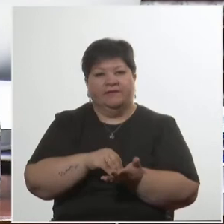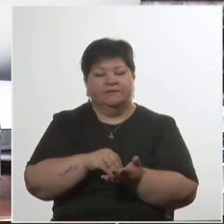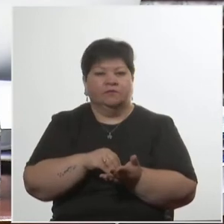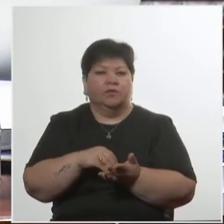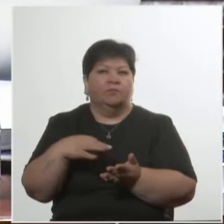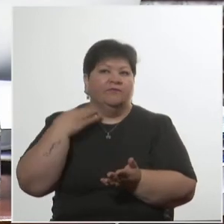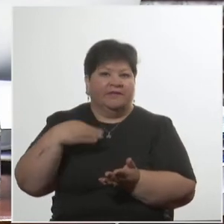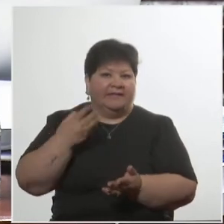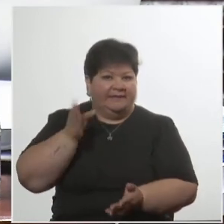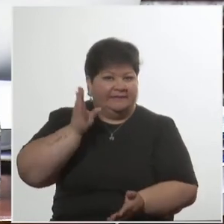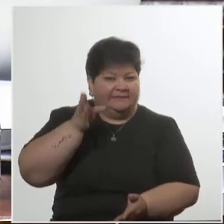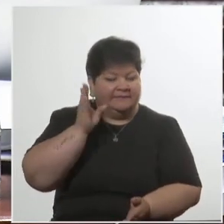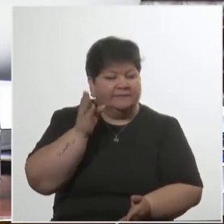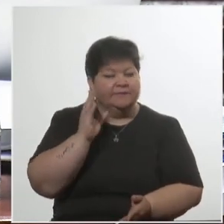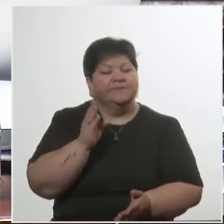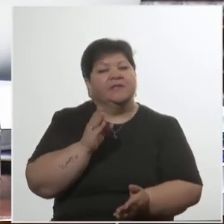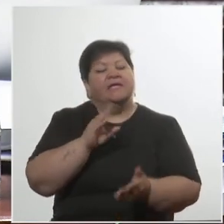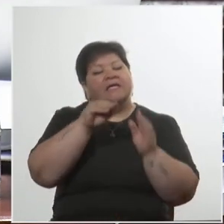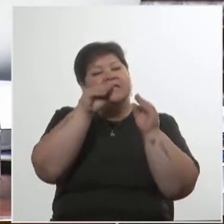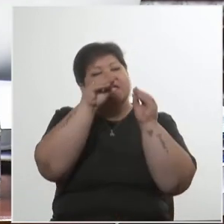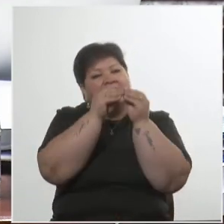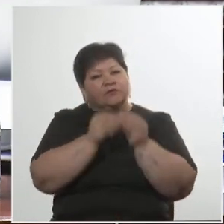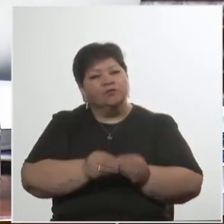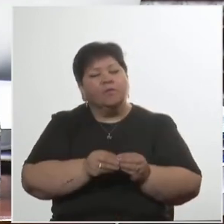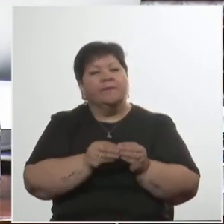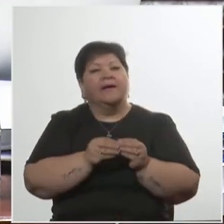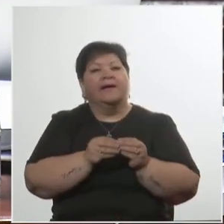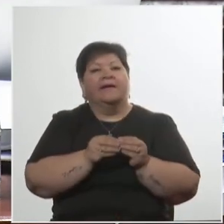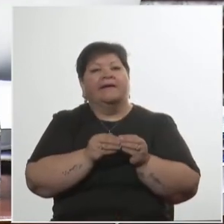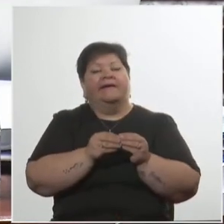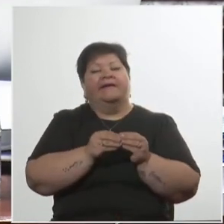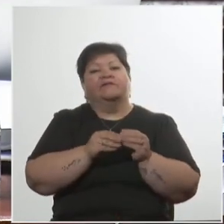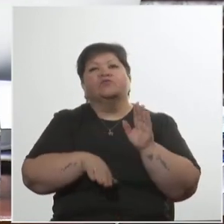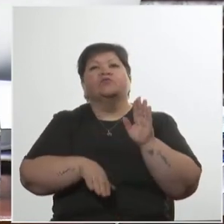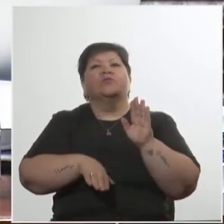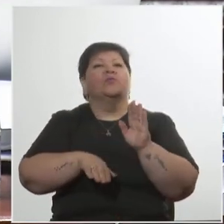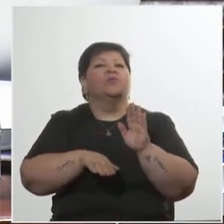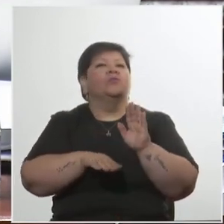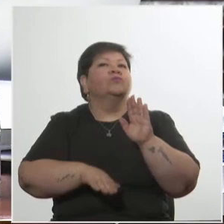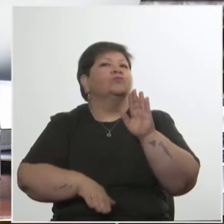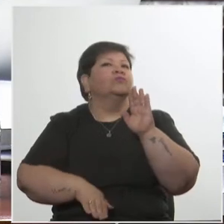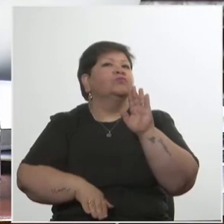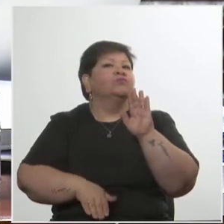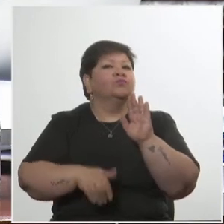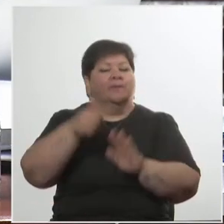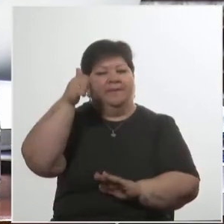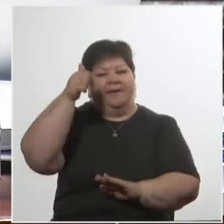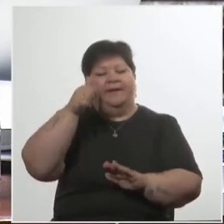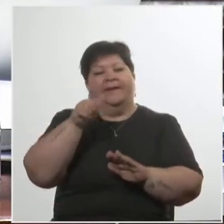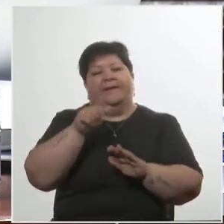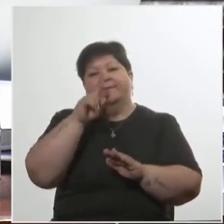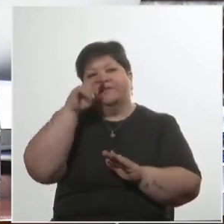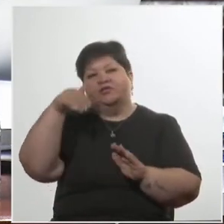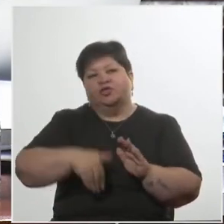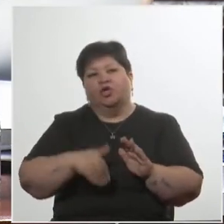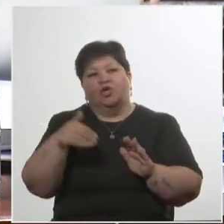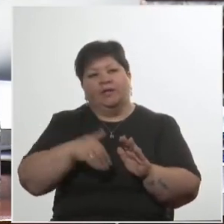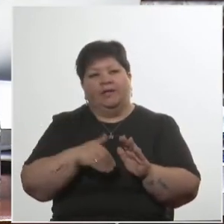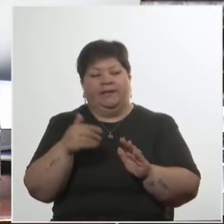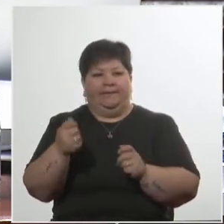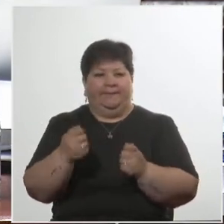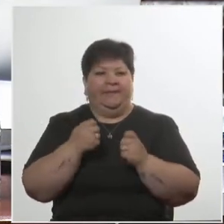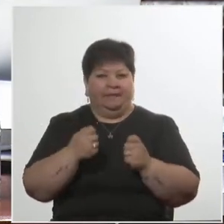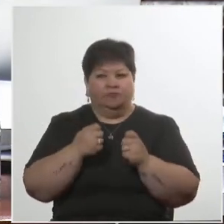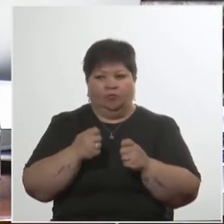y las sumas a cada persona en particular en algunos casos superan el millón de pesos en algunos casos hablando de impacto económico y